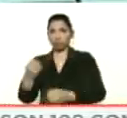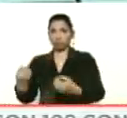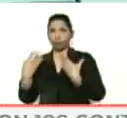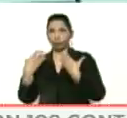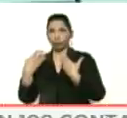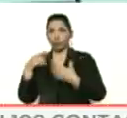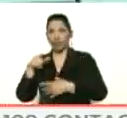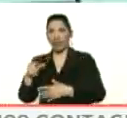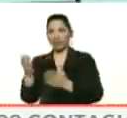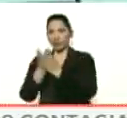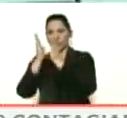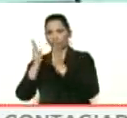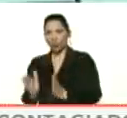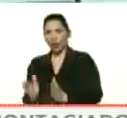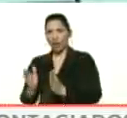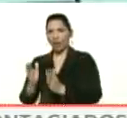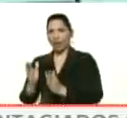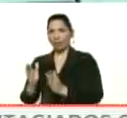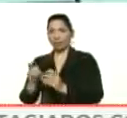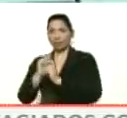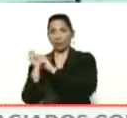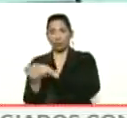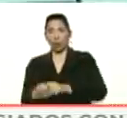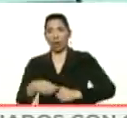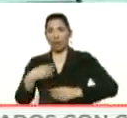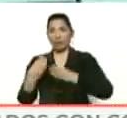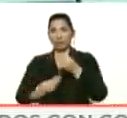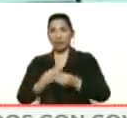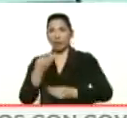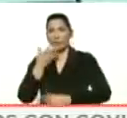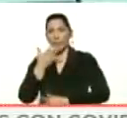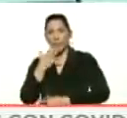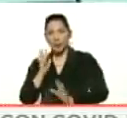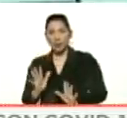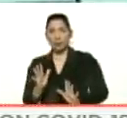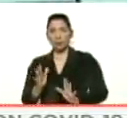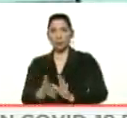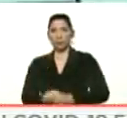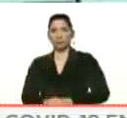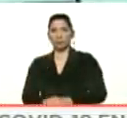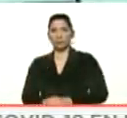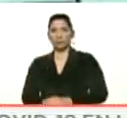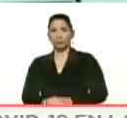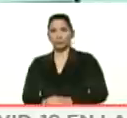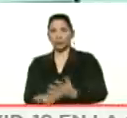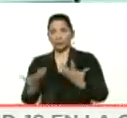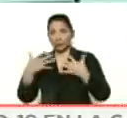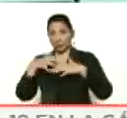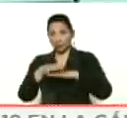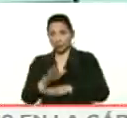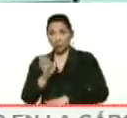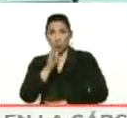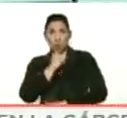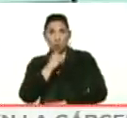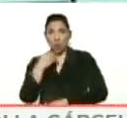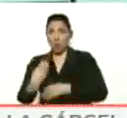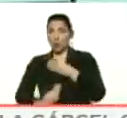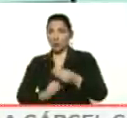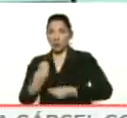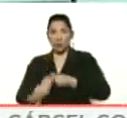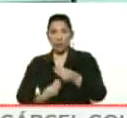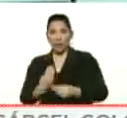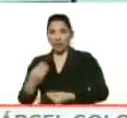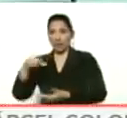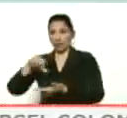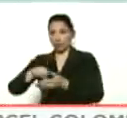de la Academia de Béisbol, haciendo una especie de simetría. Si no se hubiera dado el